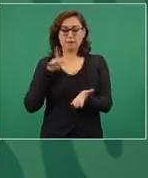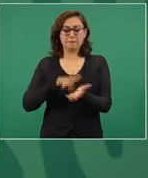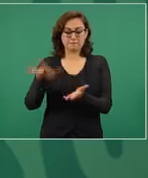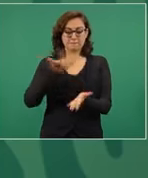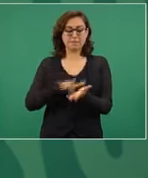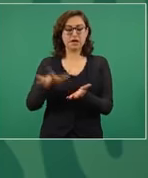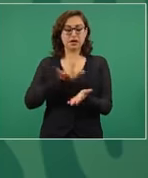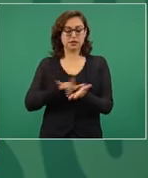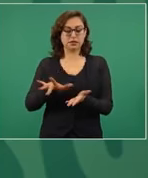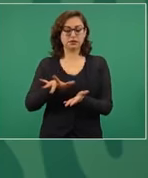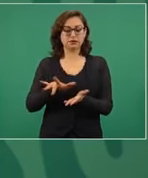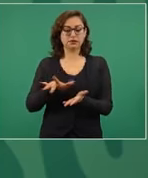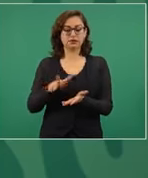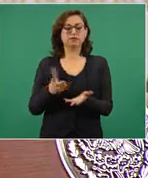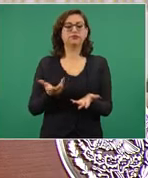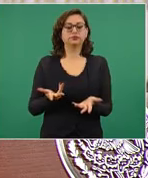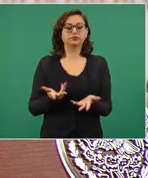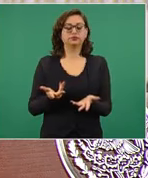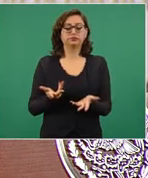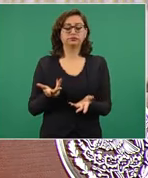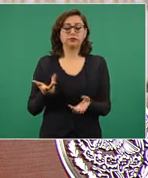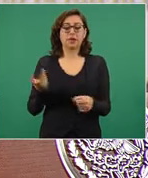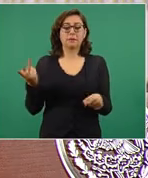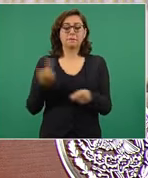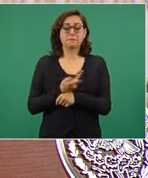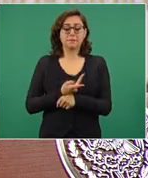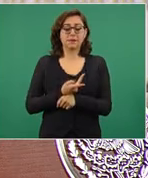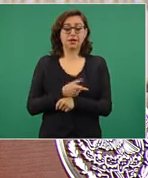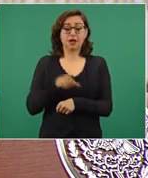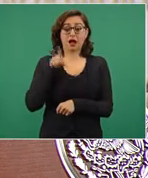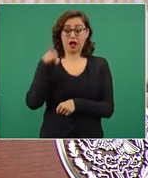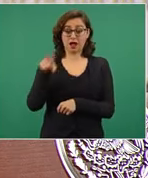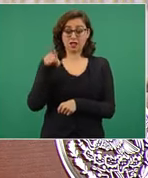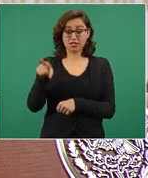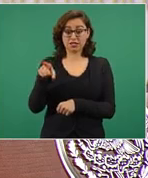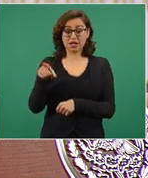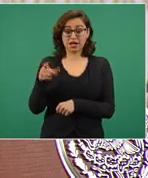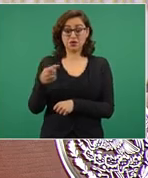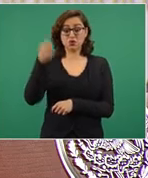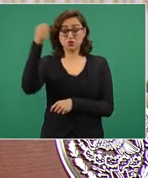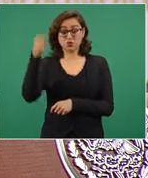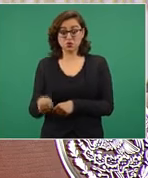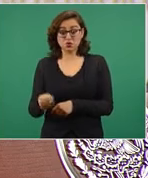porque no hay volteos suficientes.